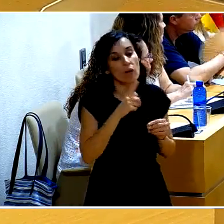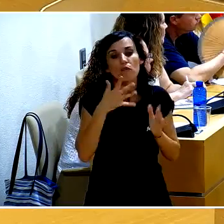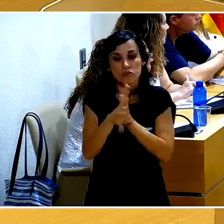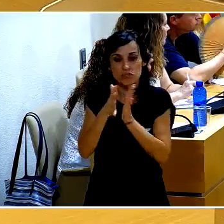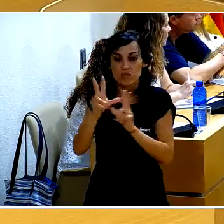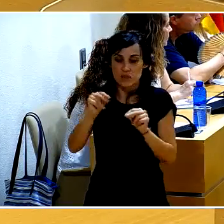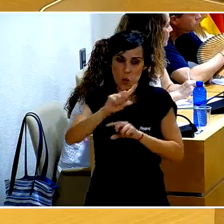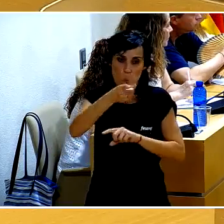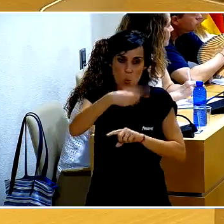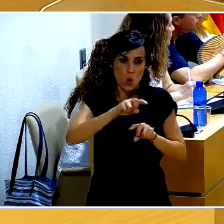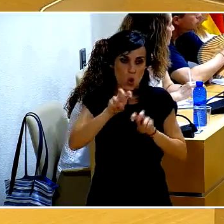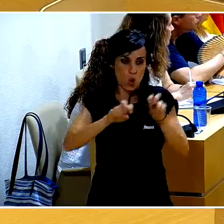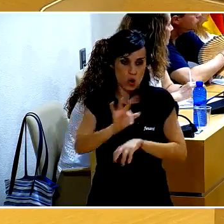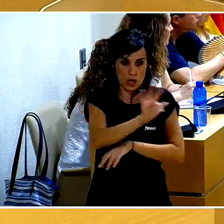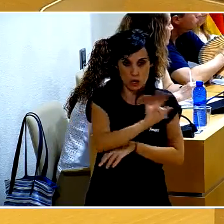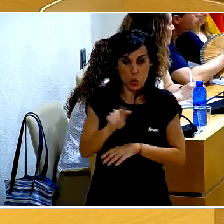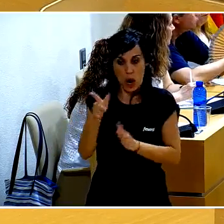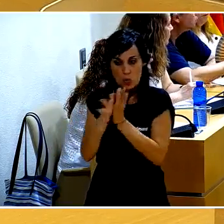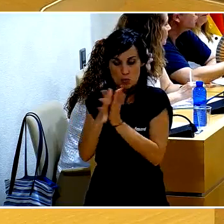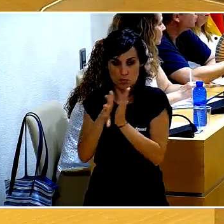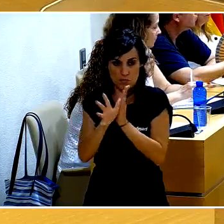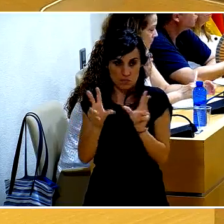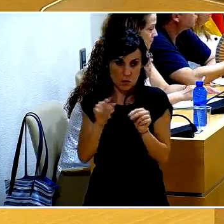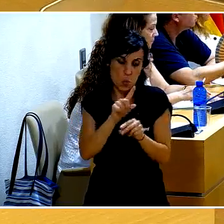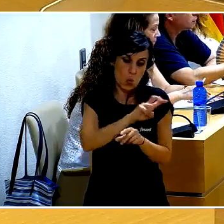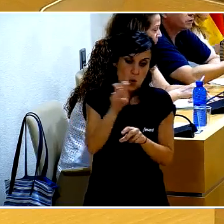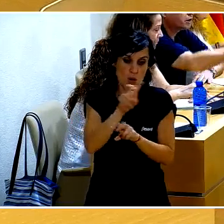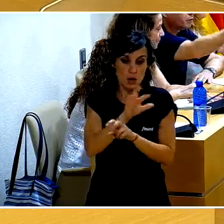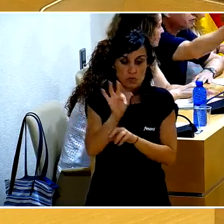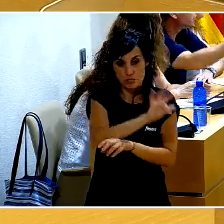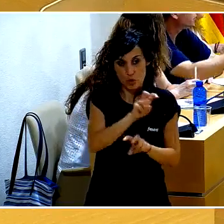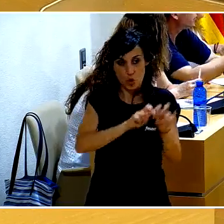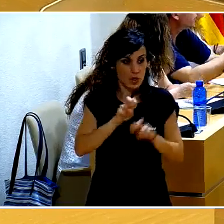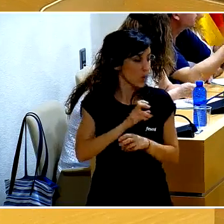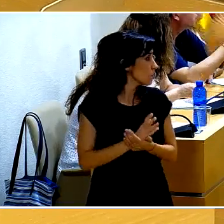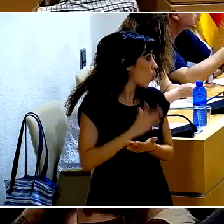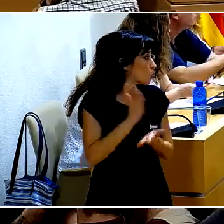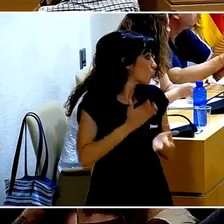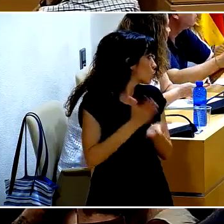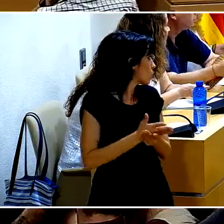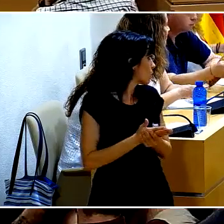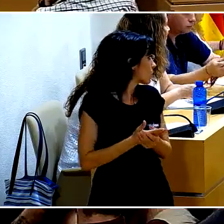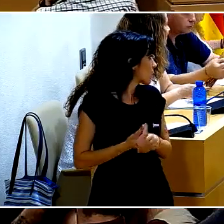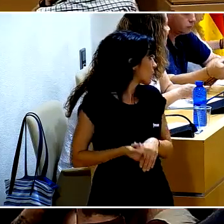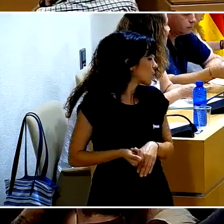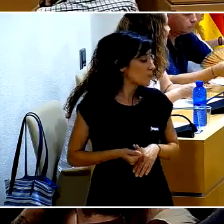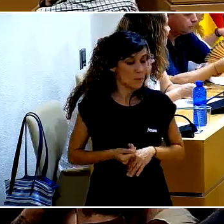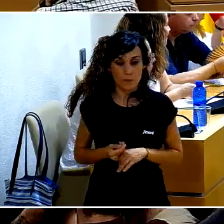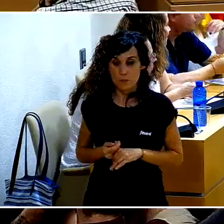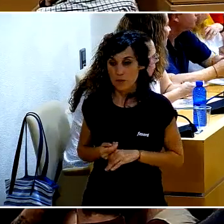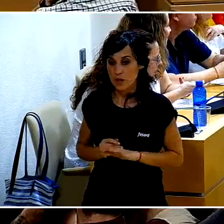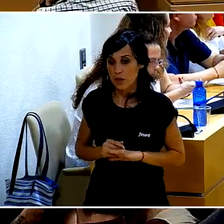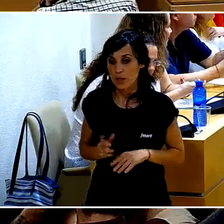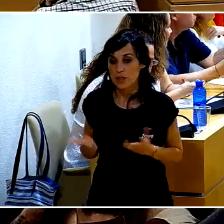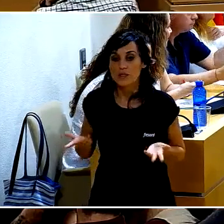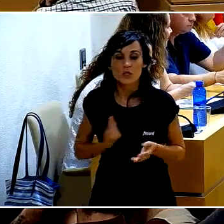corregís conmigo. Que no, que di que finalís en argumentar y sí, después claro, ya claro. Que corregís no, a la regidora. No, interrumpiendo, estoy contestando. No, no le está interrumpiendo. No, si no se preocupe, es